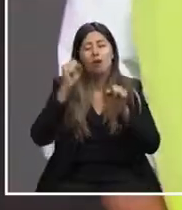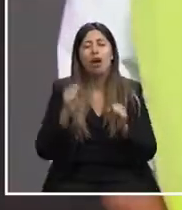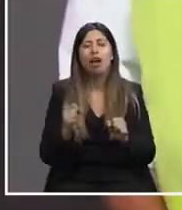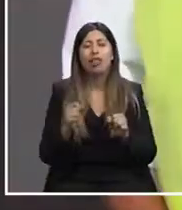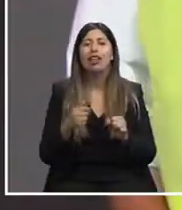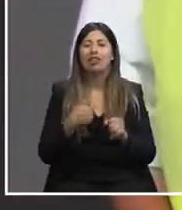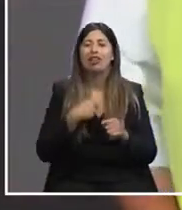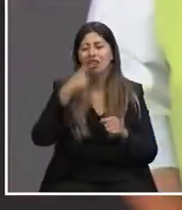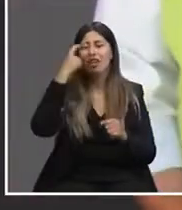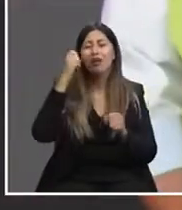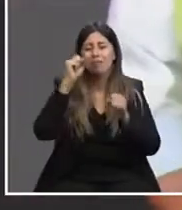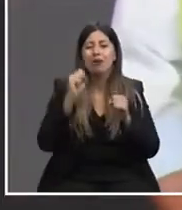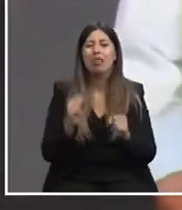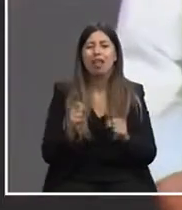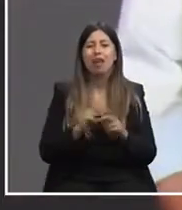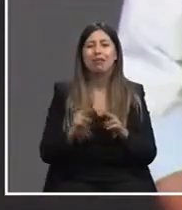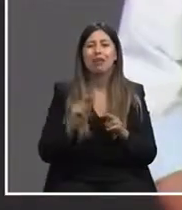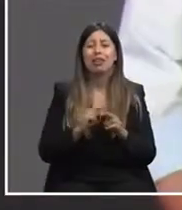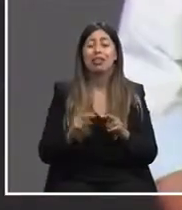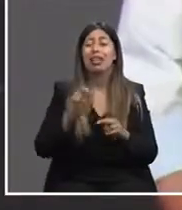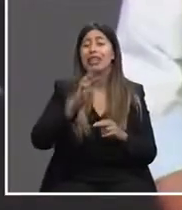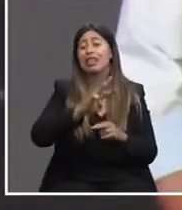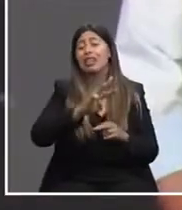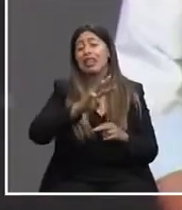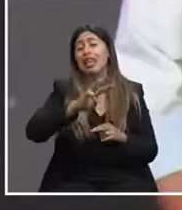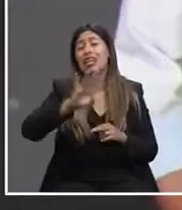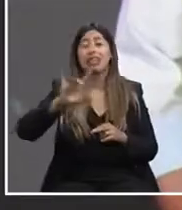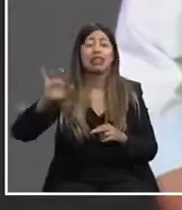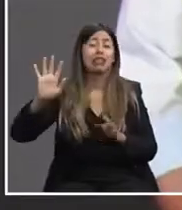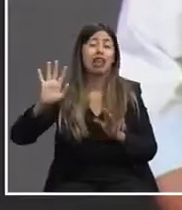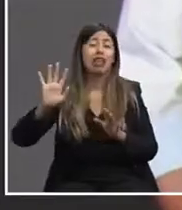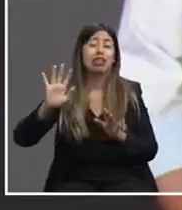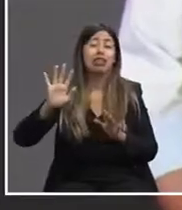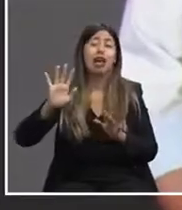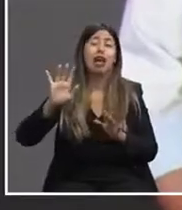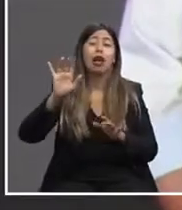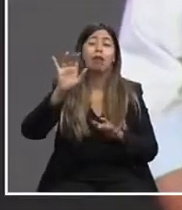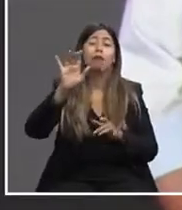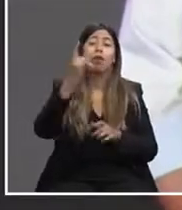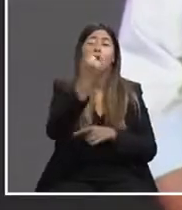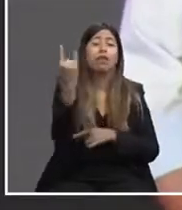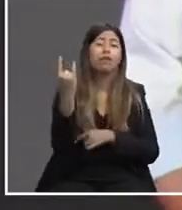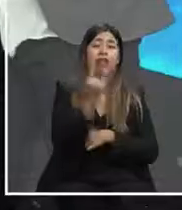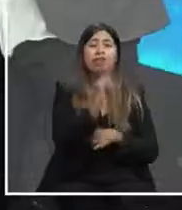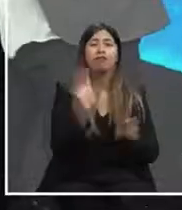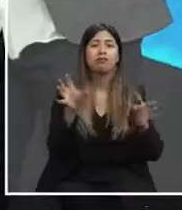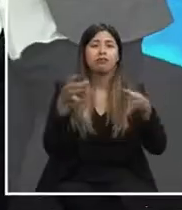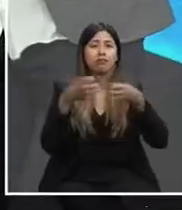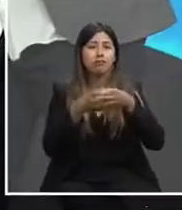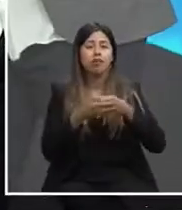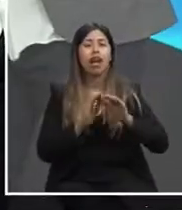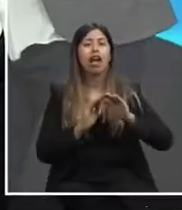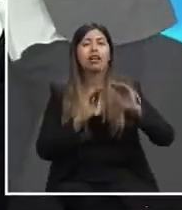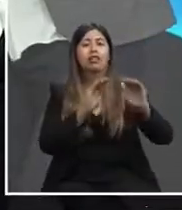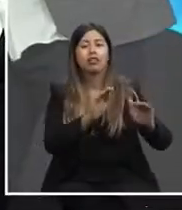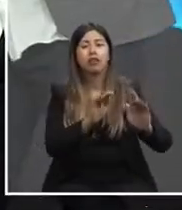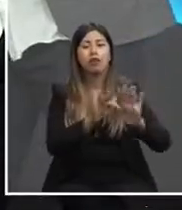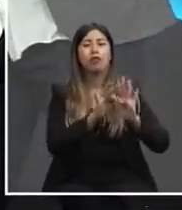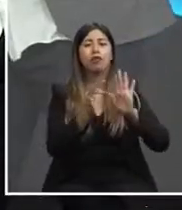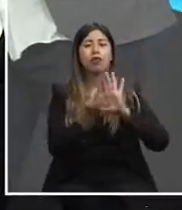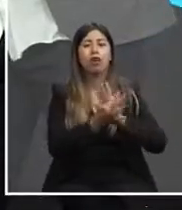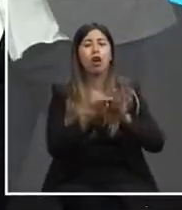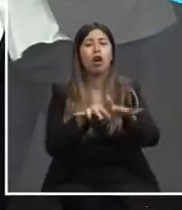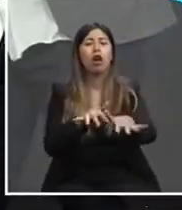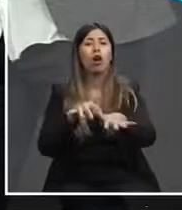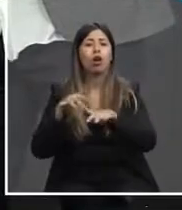condiciones de hacerlo. Tenemos 30 y tantas universidades que son parte del Consejo Asesor de la Fundación del Congreso